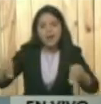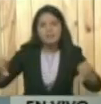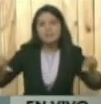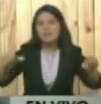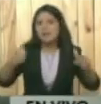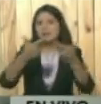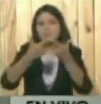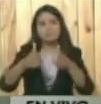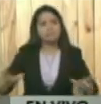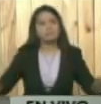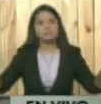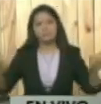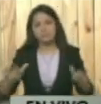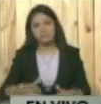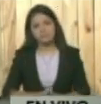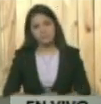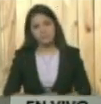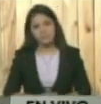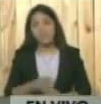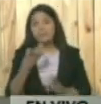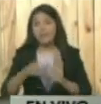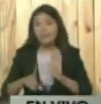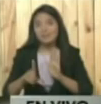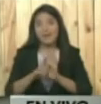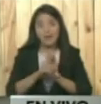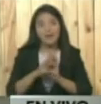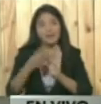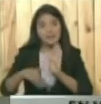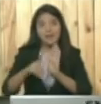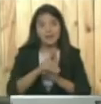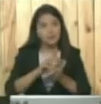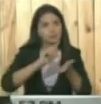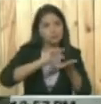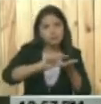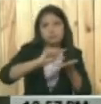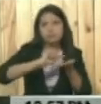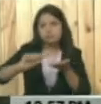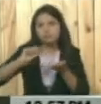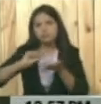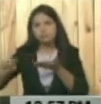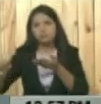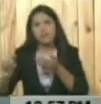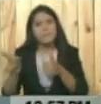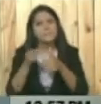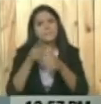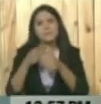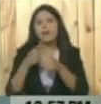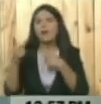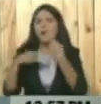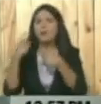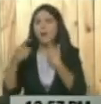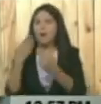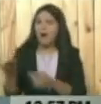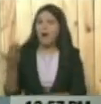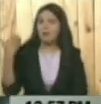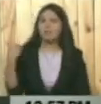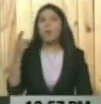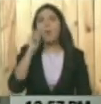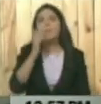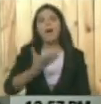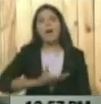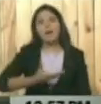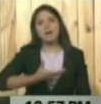urbanas, del derecho al financiamiento, uno de los puntos claves que hablaba el